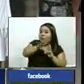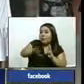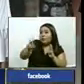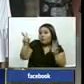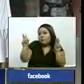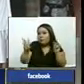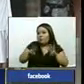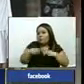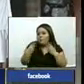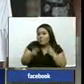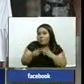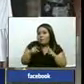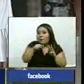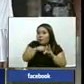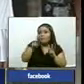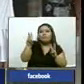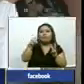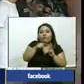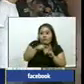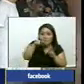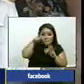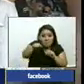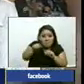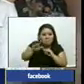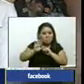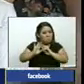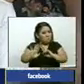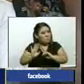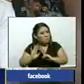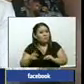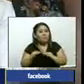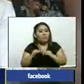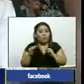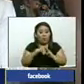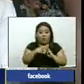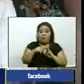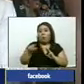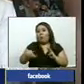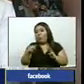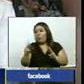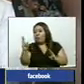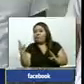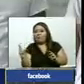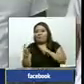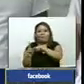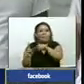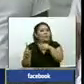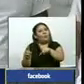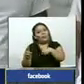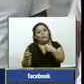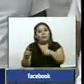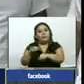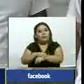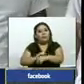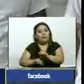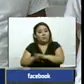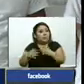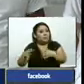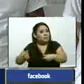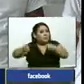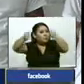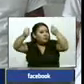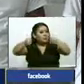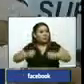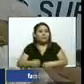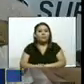estructuras que se dedican a amenazar a las personas. También fueron intimadas otras dos personas recluidas en centros